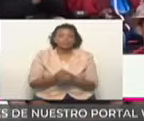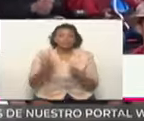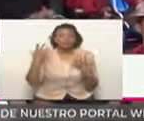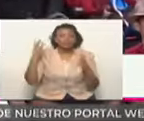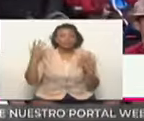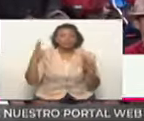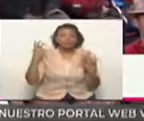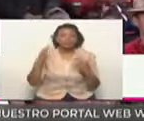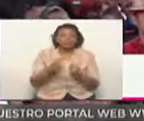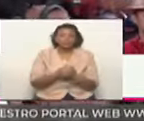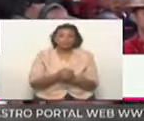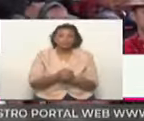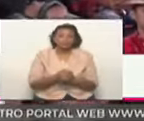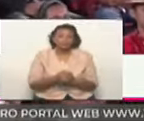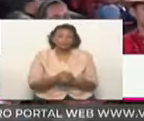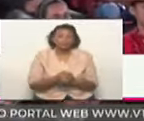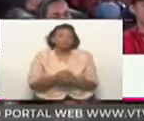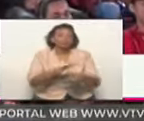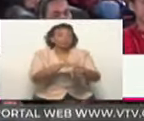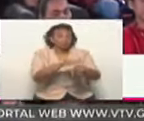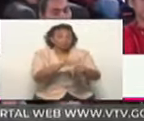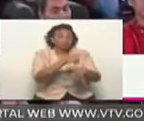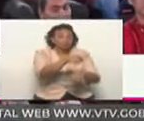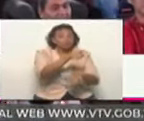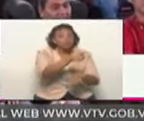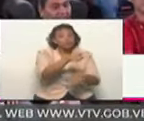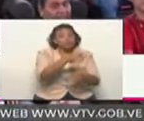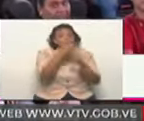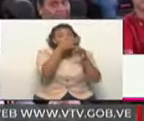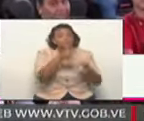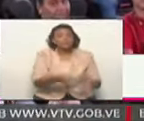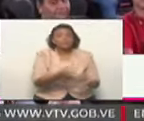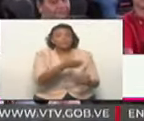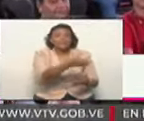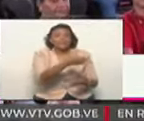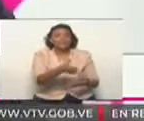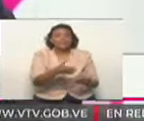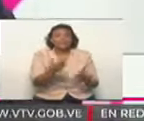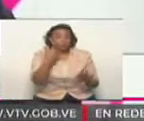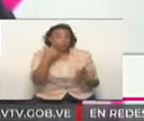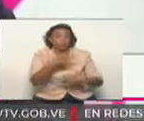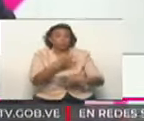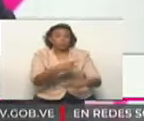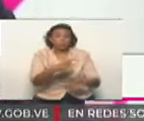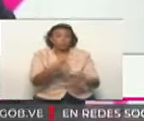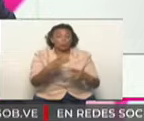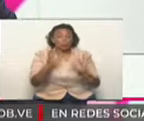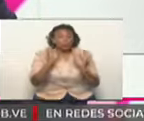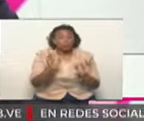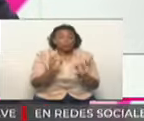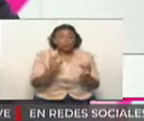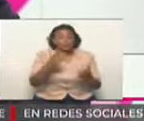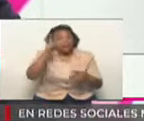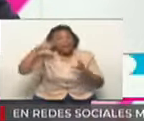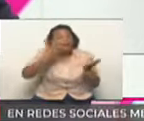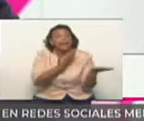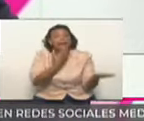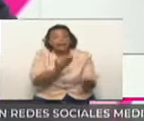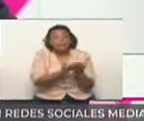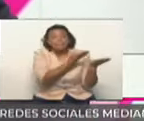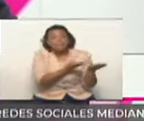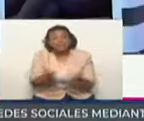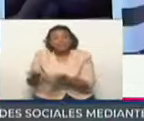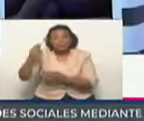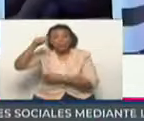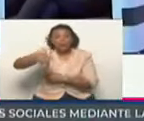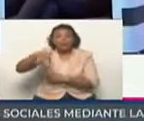bueno, primero que nada agradecido, pues, como bien lo dijo Miguel Ángel, agradecido por la gentileza de invitarnos de nuevo a este programa. Siempre